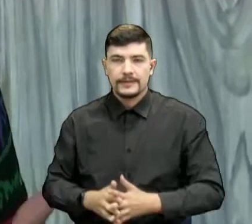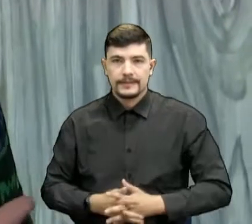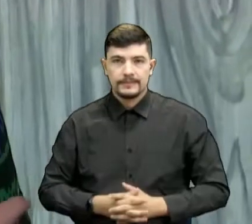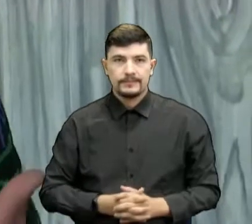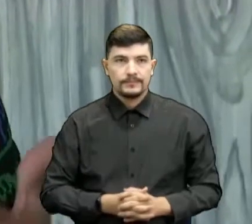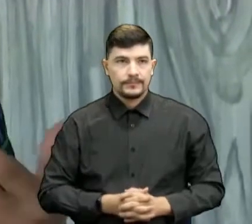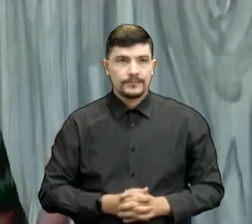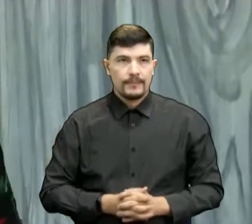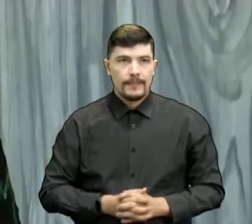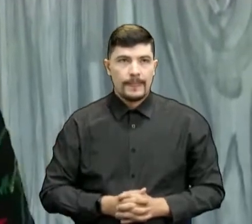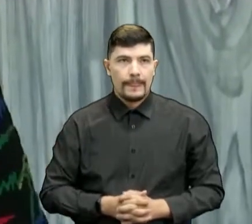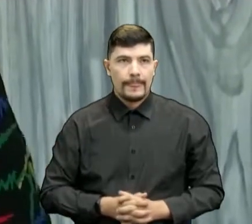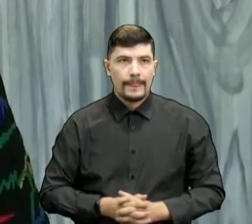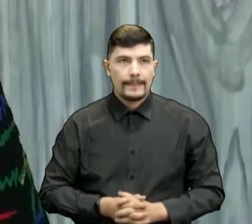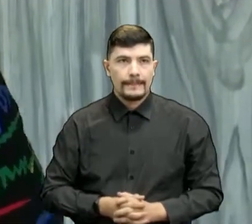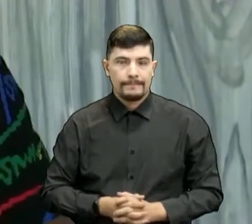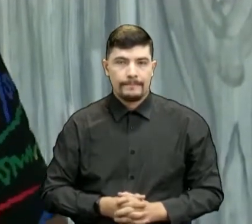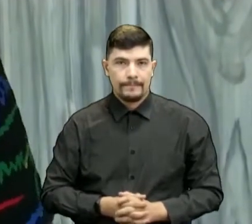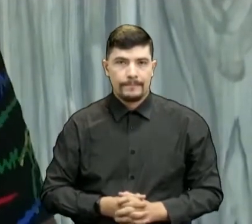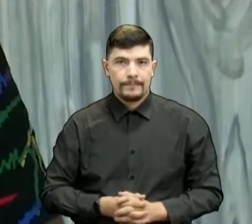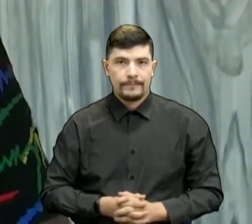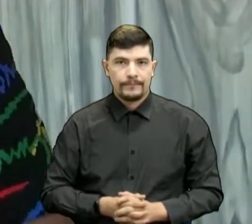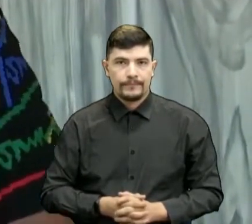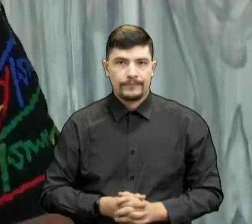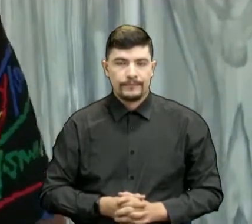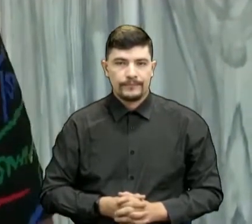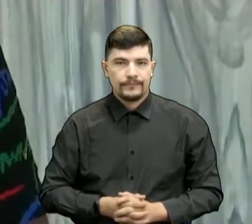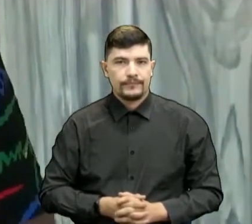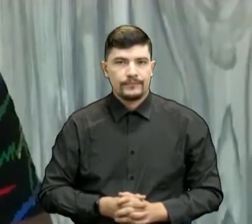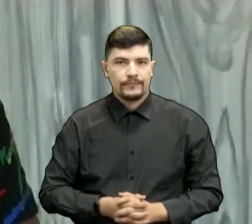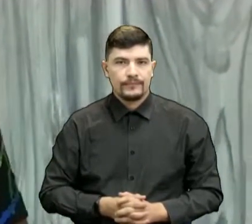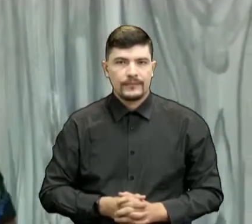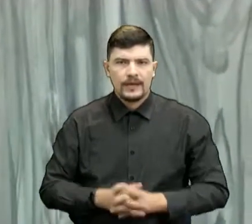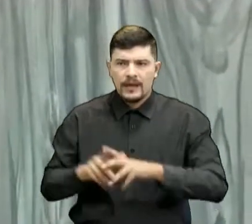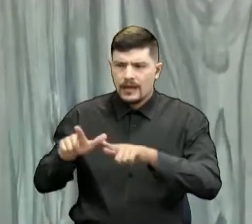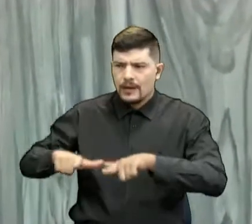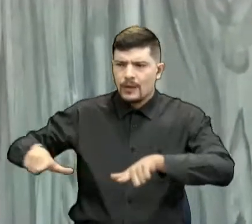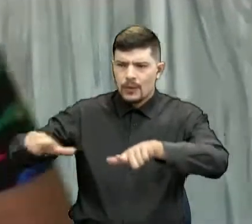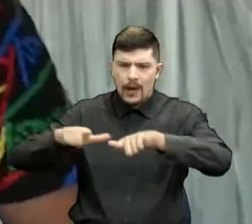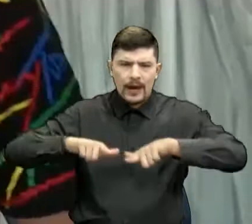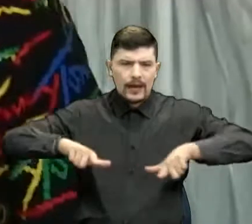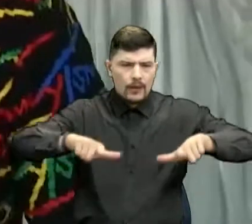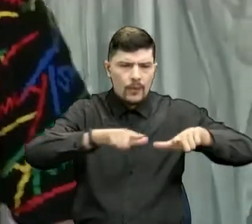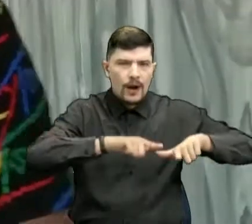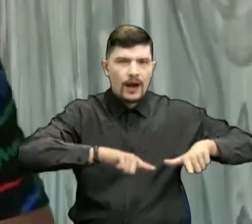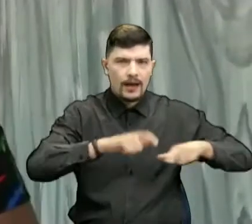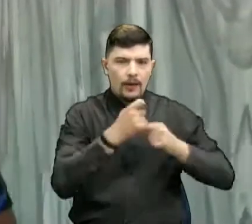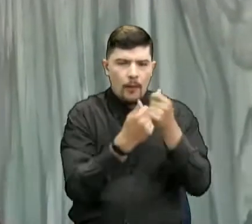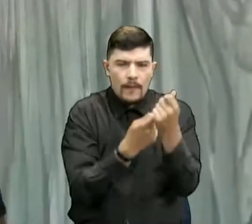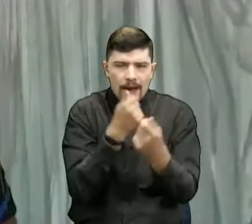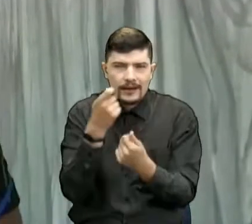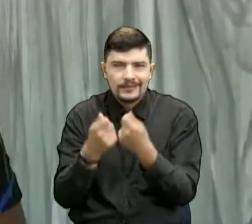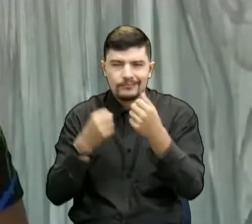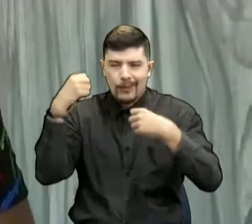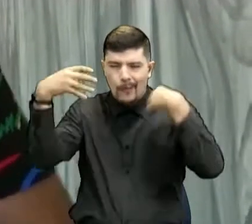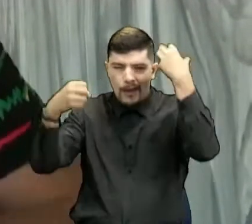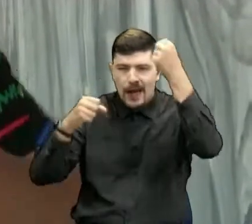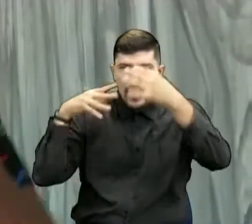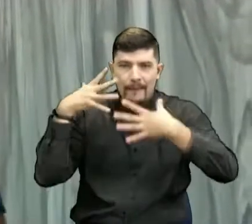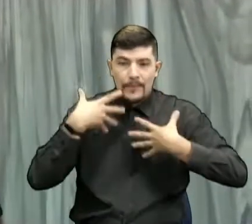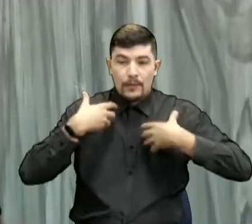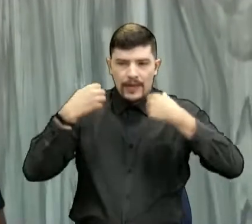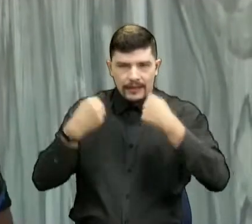Vamos a estar acompañados por todos los propietarios, locatarios de los diferentes establecimientos. Queremos demostrarles a